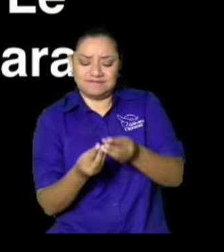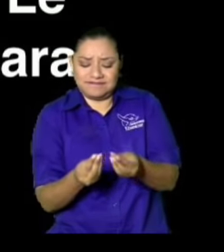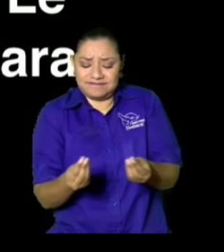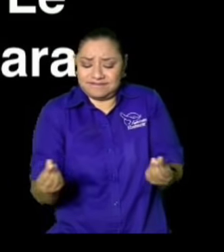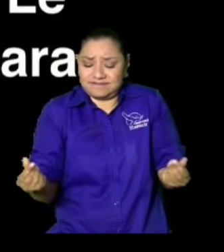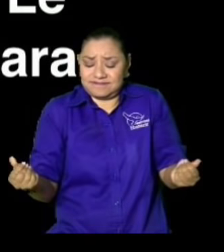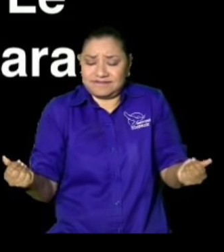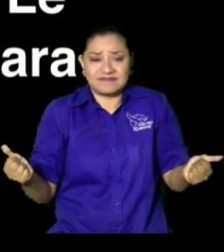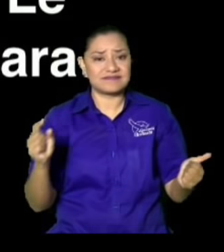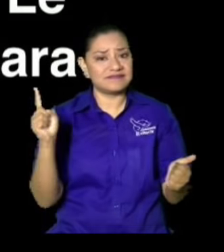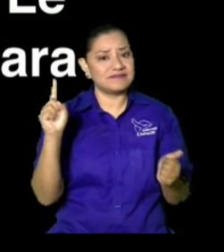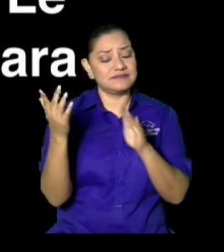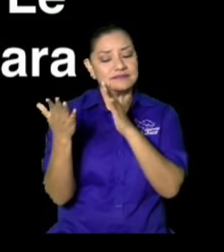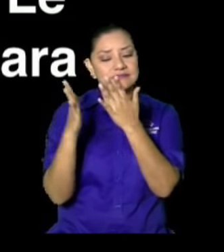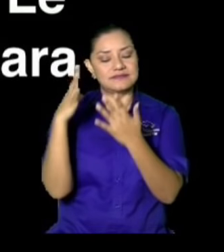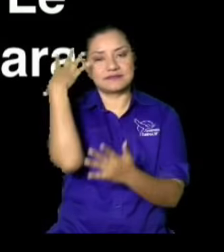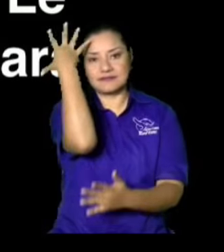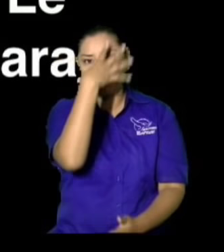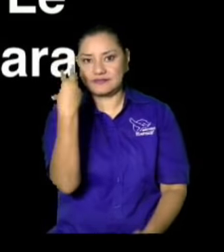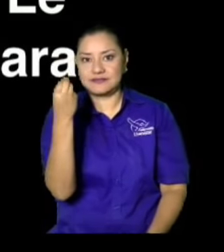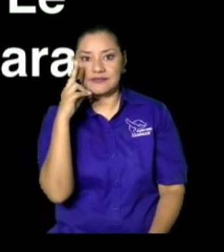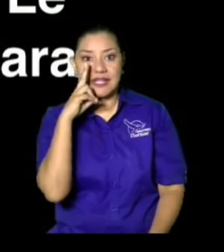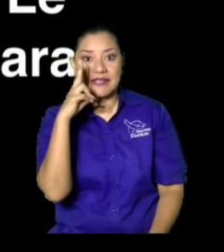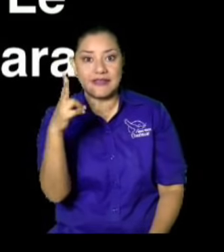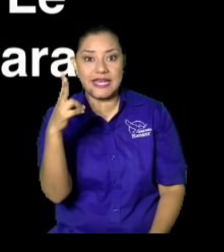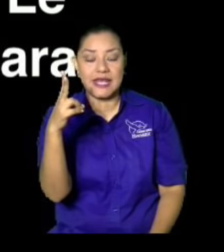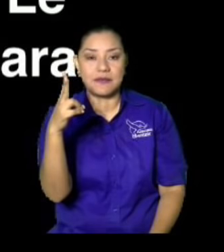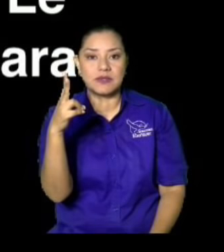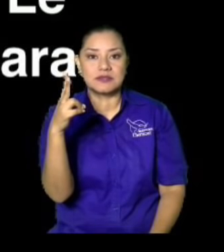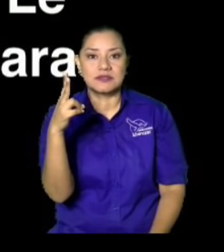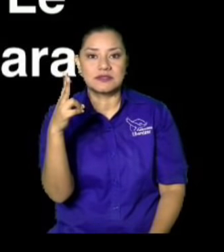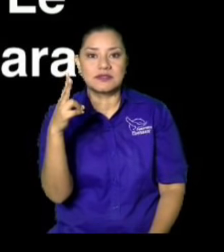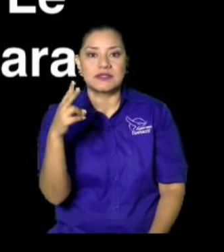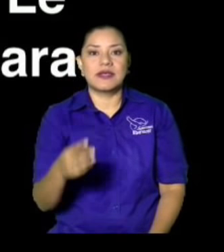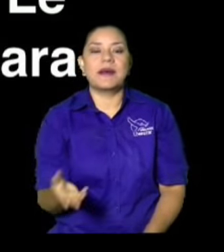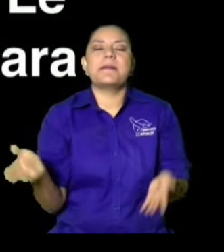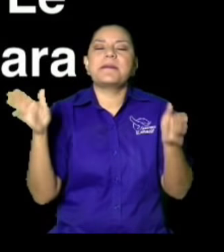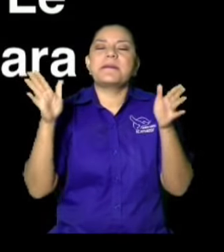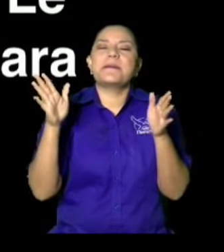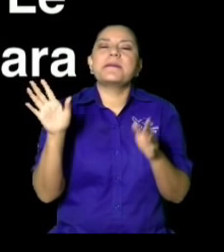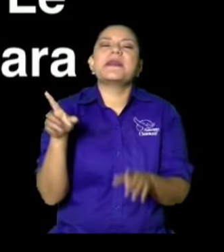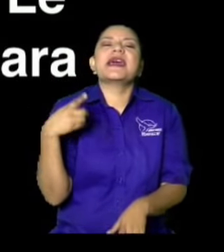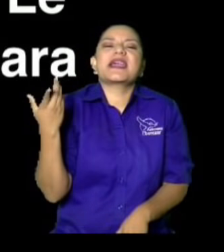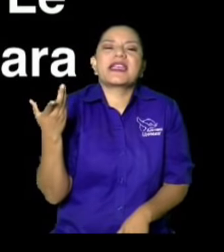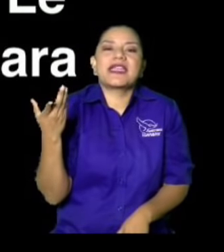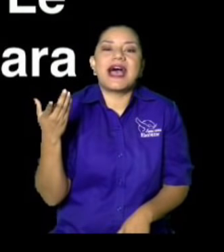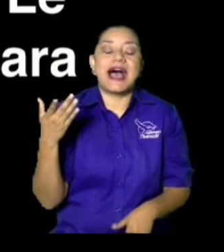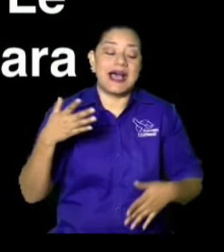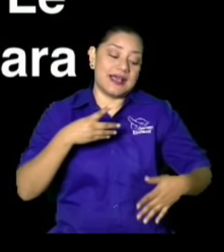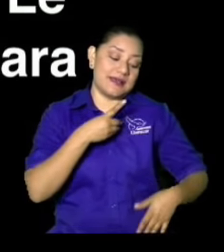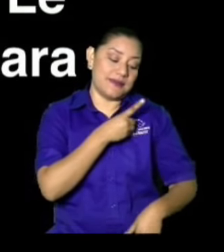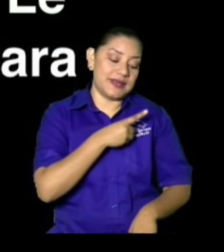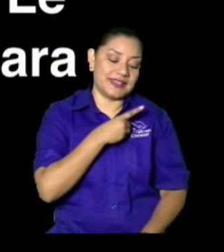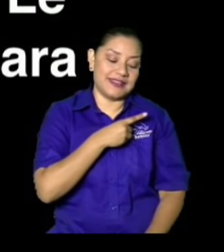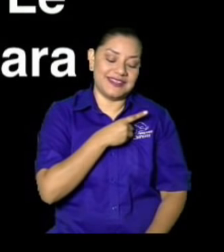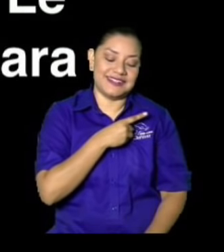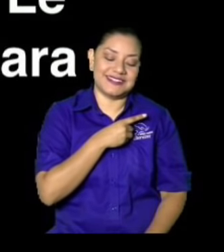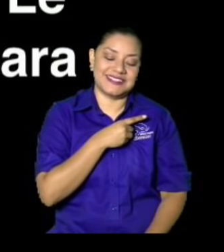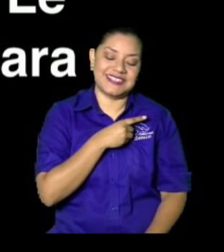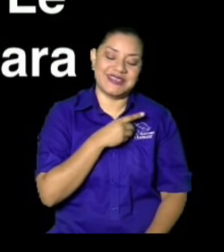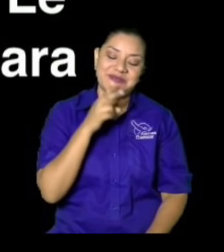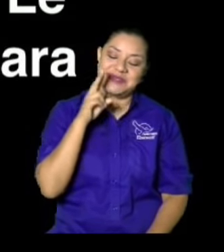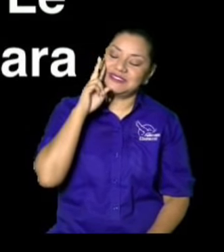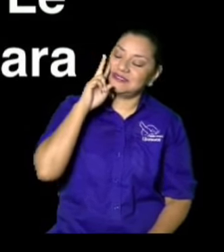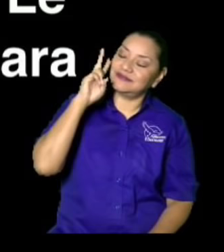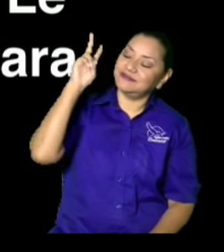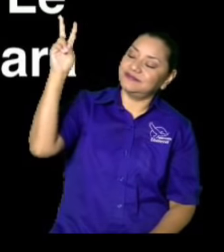no hay parecer en él ni hermosura, le veremos más sin atractivo para que le deseemos. Pero ahí está, ya, déjeme decirle,